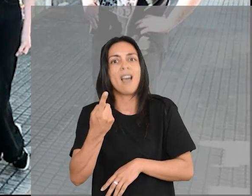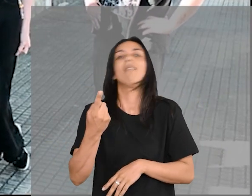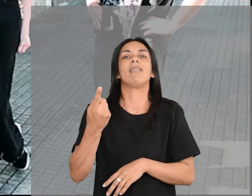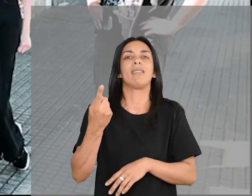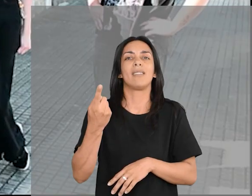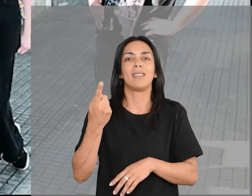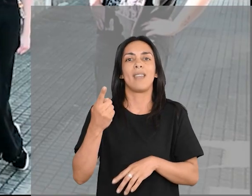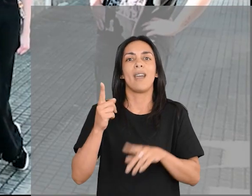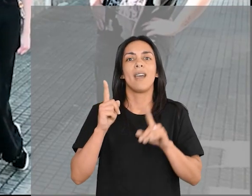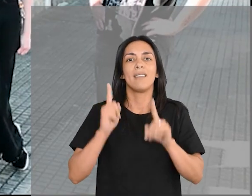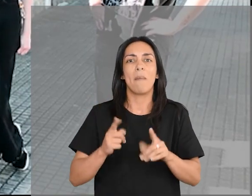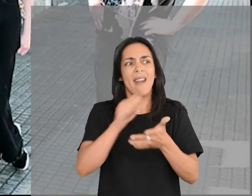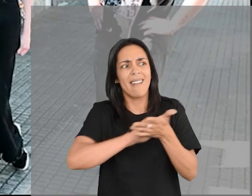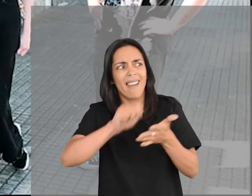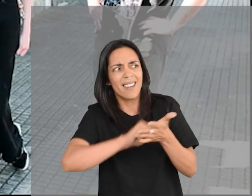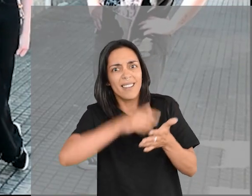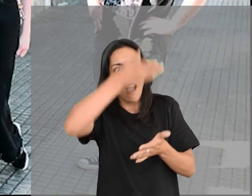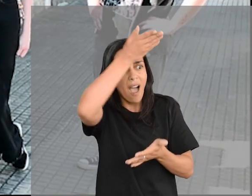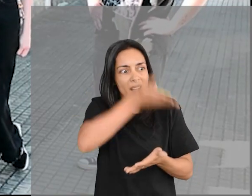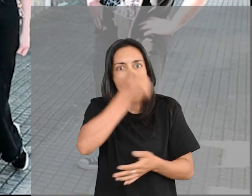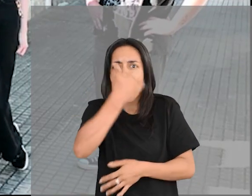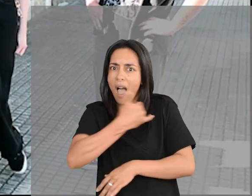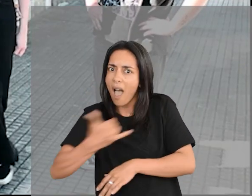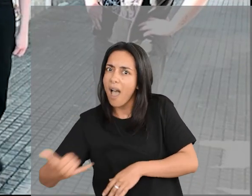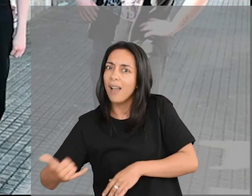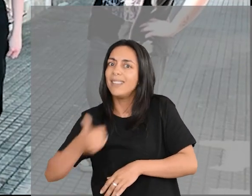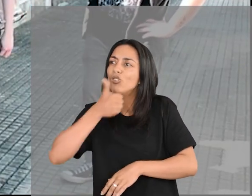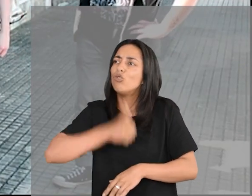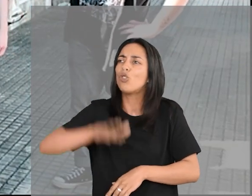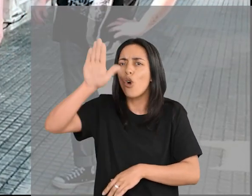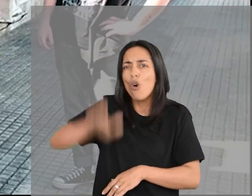está escrita la historia de muchos uruguayos importantes, incluyéndonos.